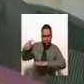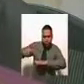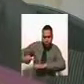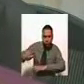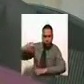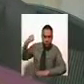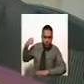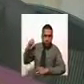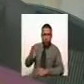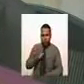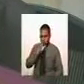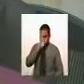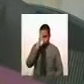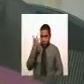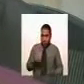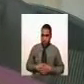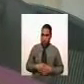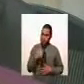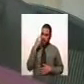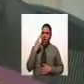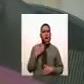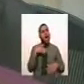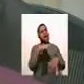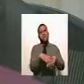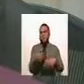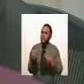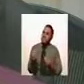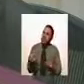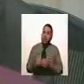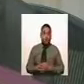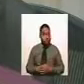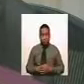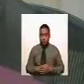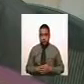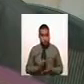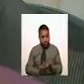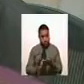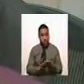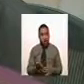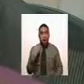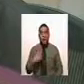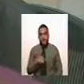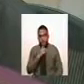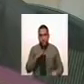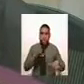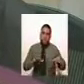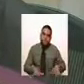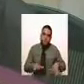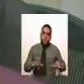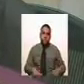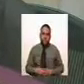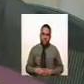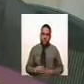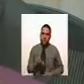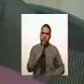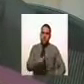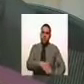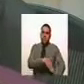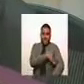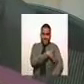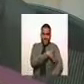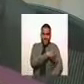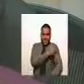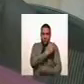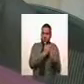harían de este llamado un acto innecesario, pero lamentablemente la pasividad y desatención que demuestra la ministra de